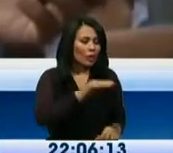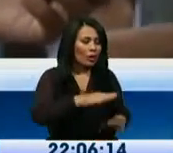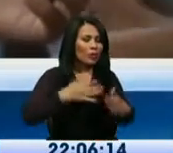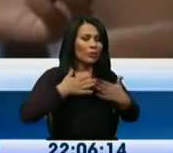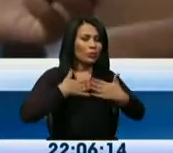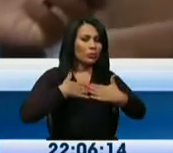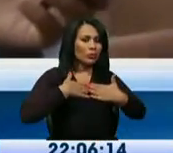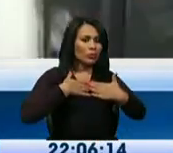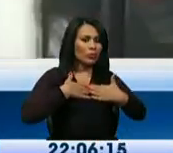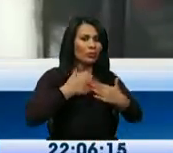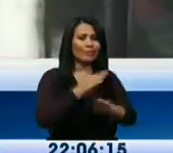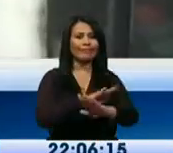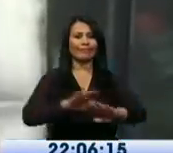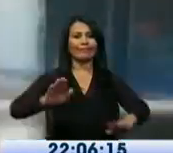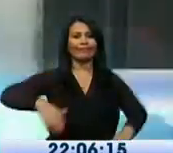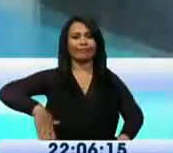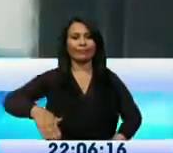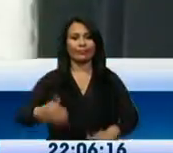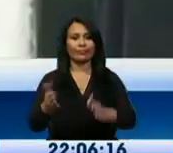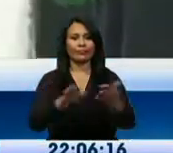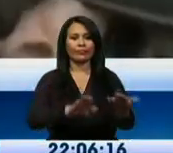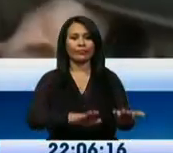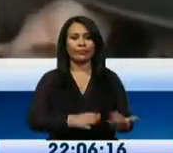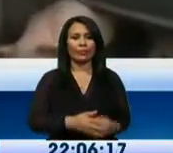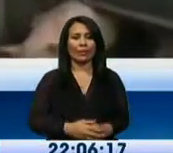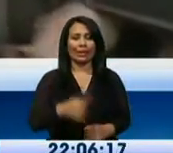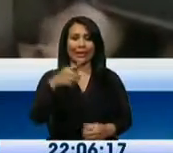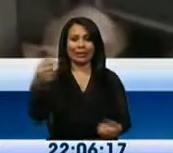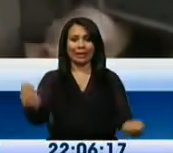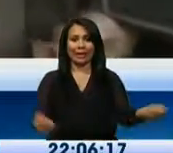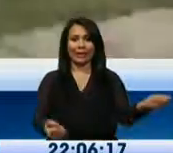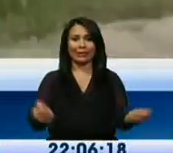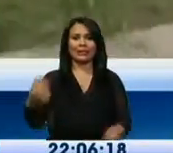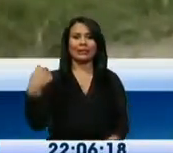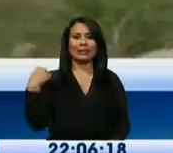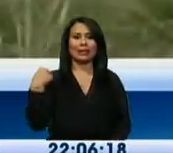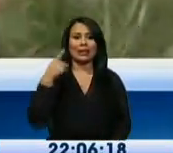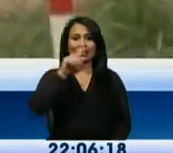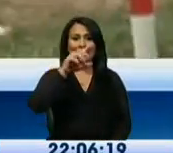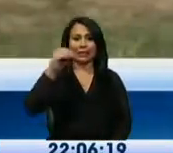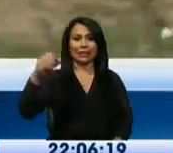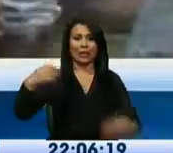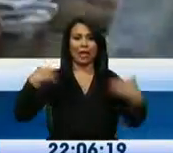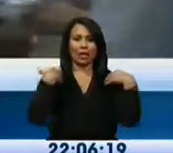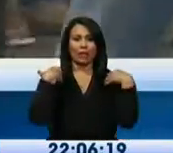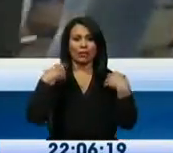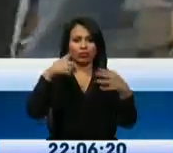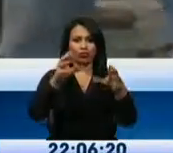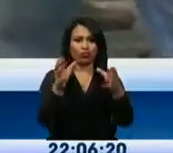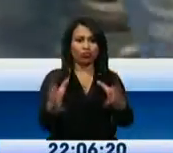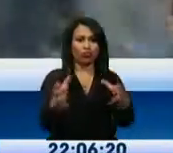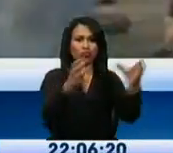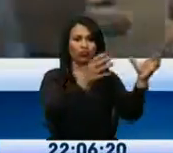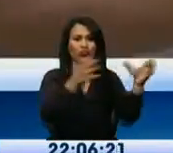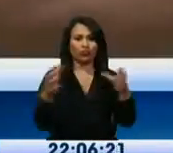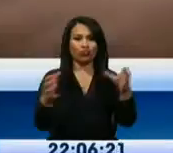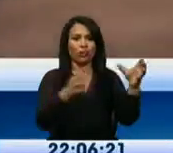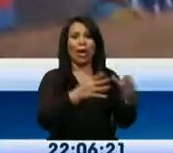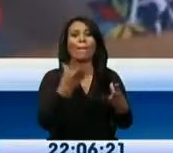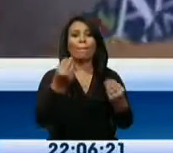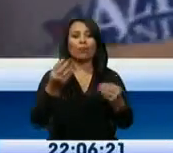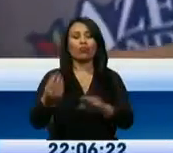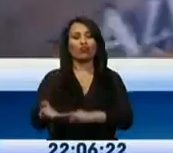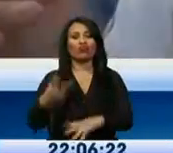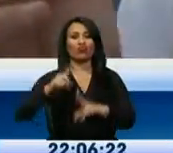abrir la puerta. El conductor del camión que transportaba más de 100 cerdos se habría dado a la fuga. Situación que fue aprovechada por algunas